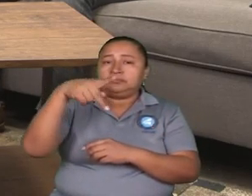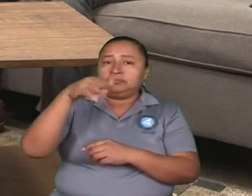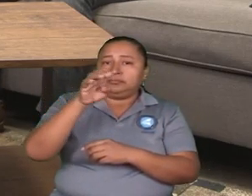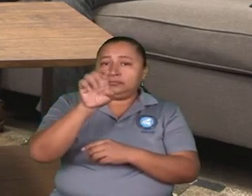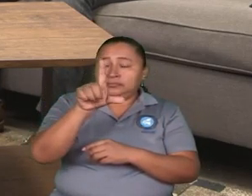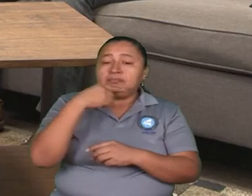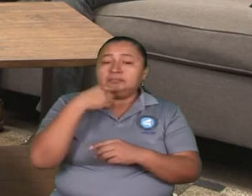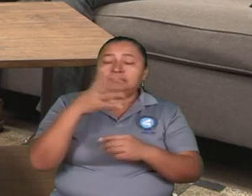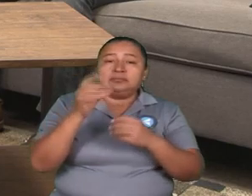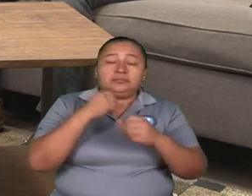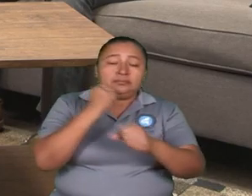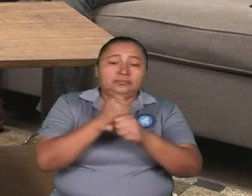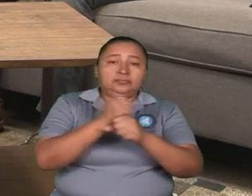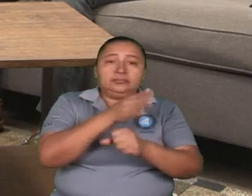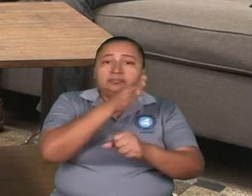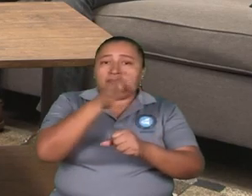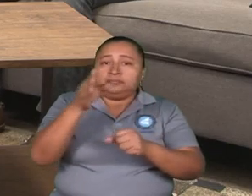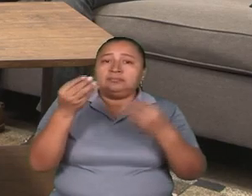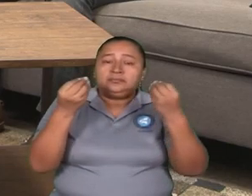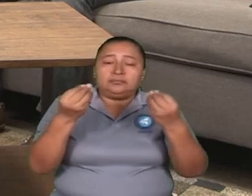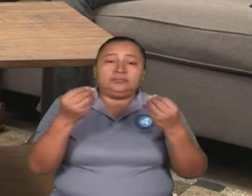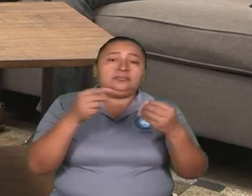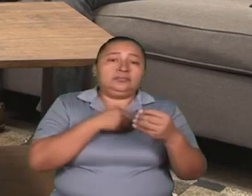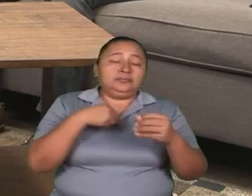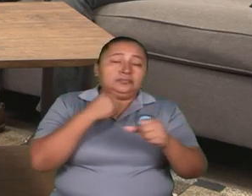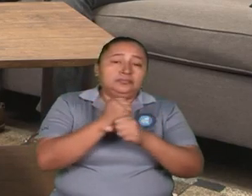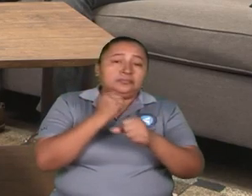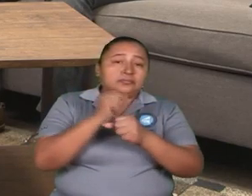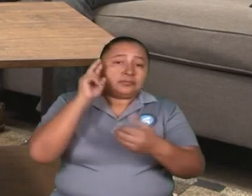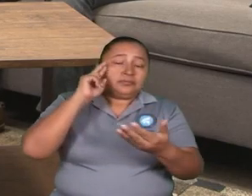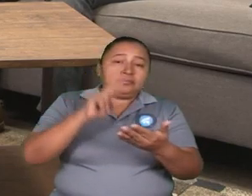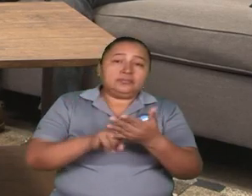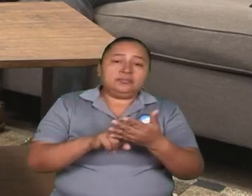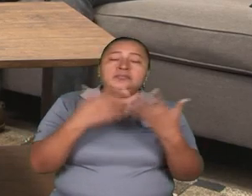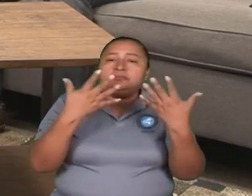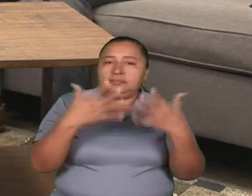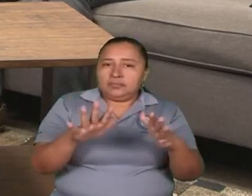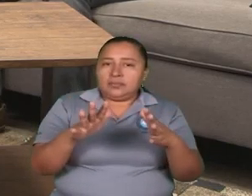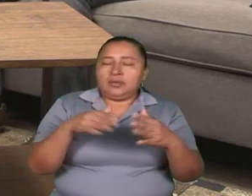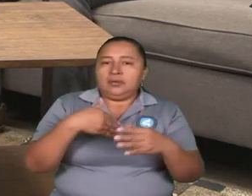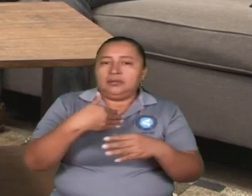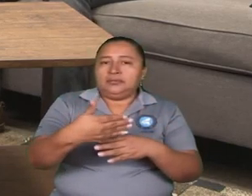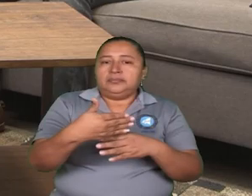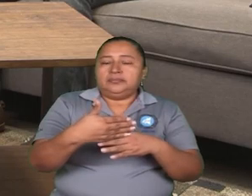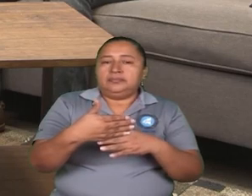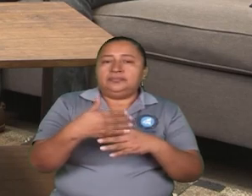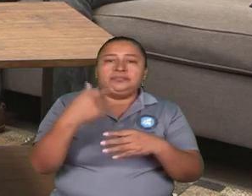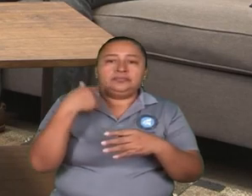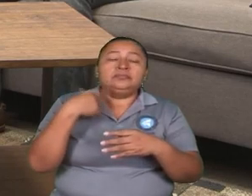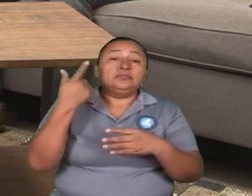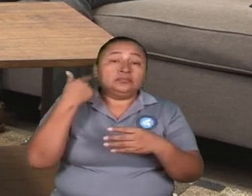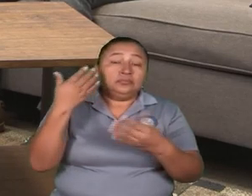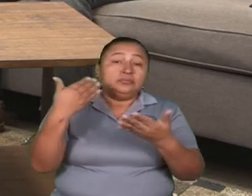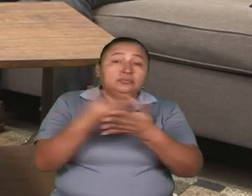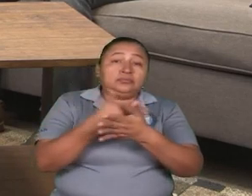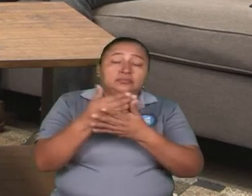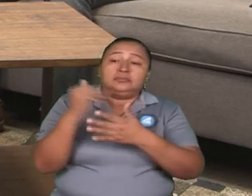los turistas. Era un país seguro, un país que cuenta con una